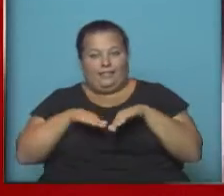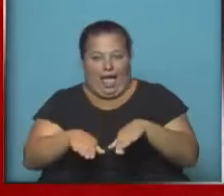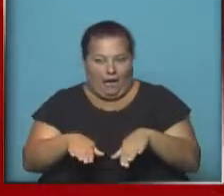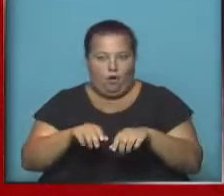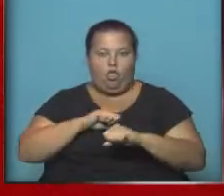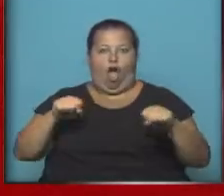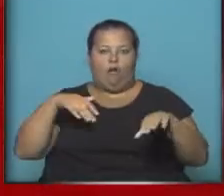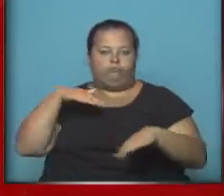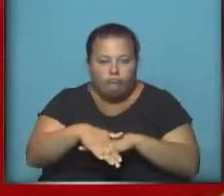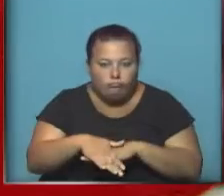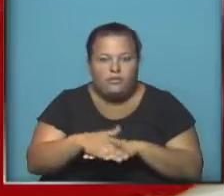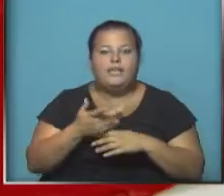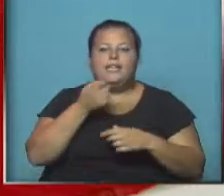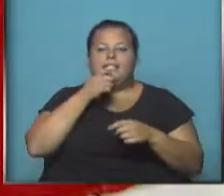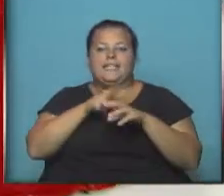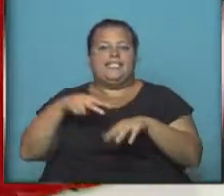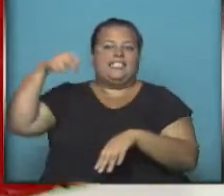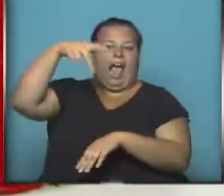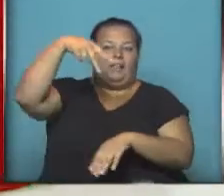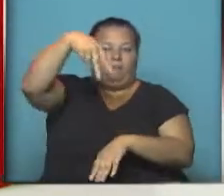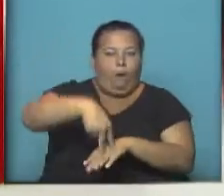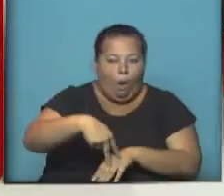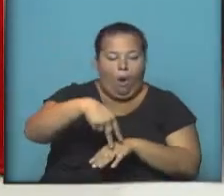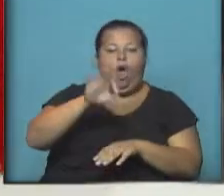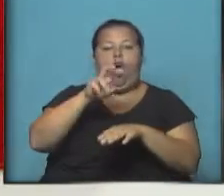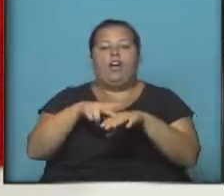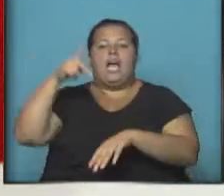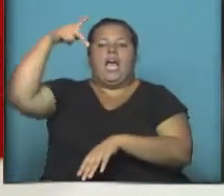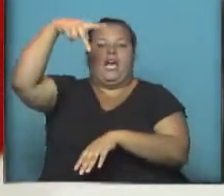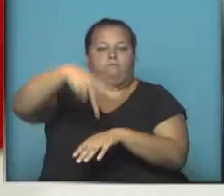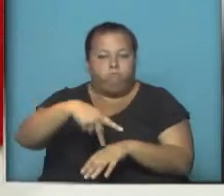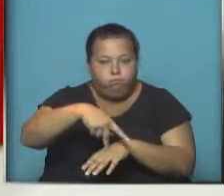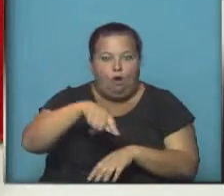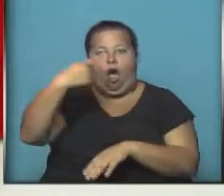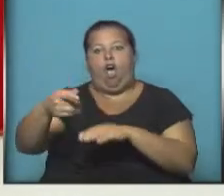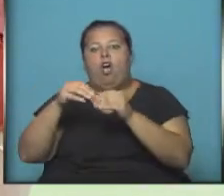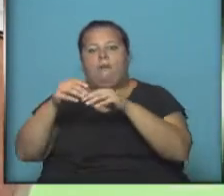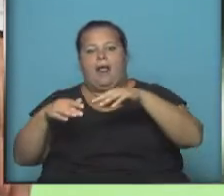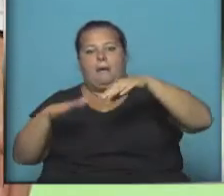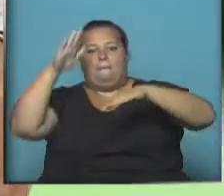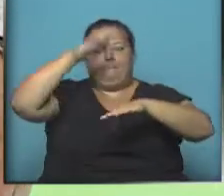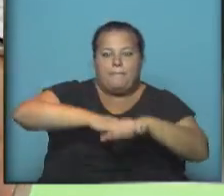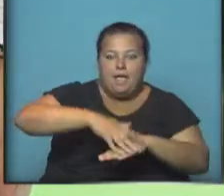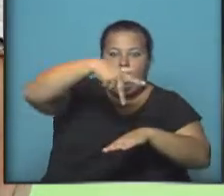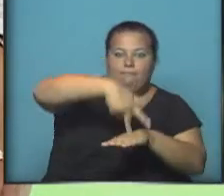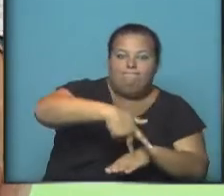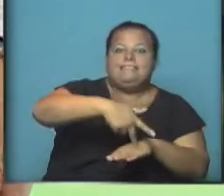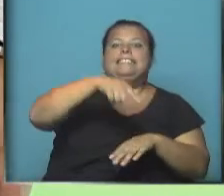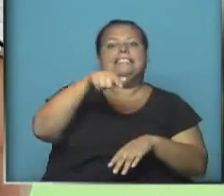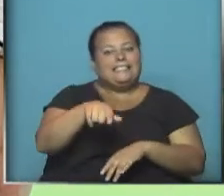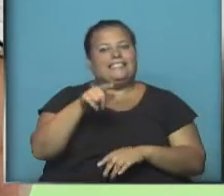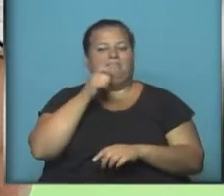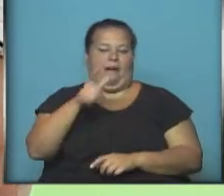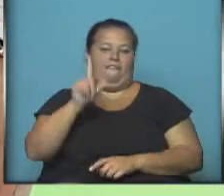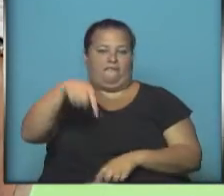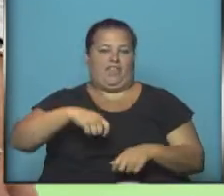Frenan de golpe. Exacto. Cuando saltan y caen, o saltan y caen sobre el pie de otro, de un contrario, eso facilita más